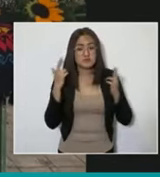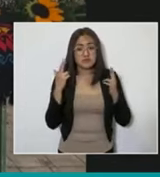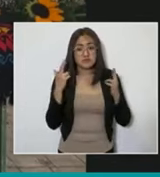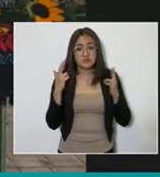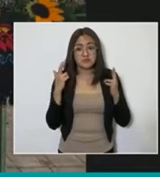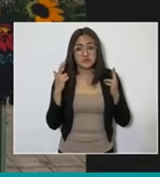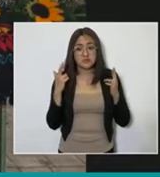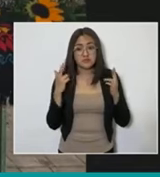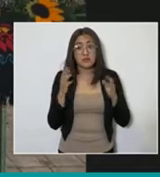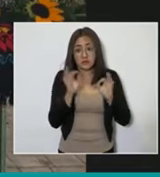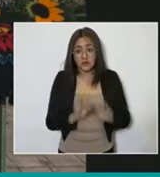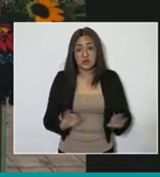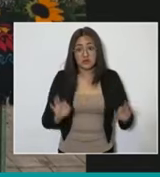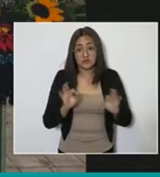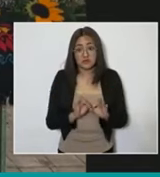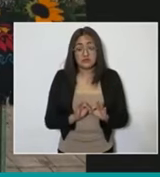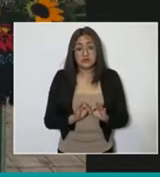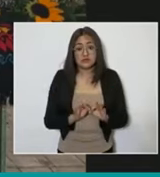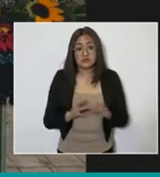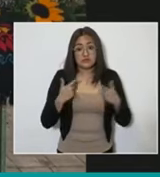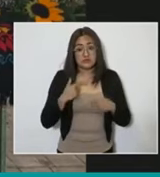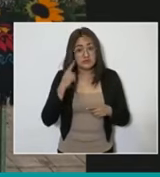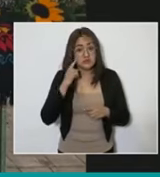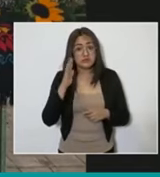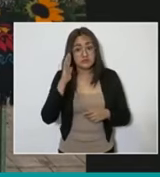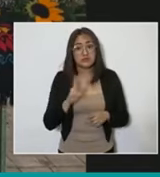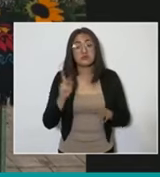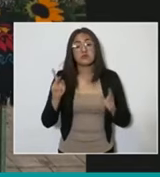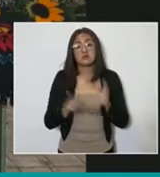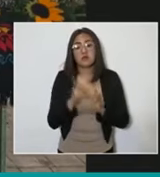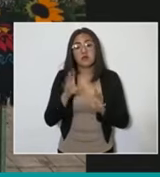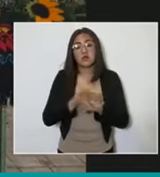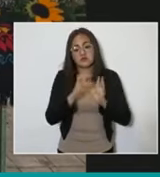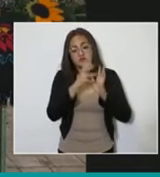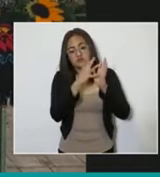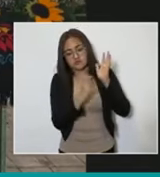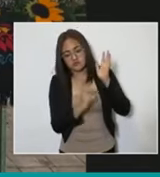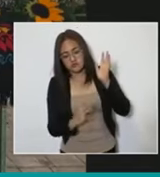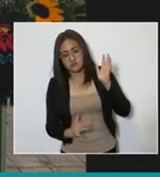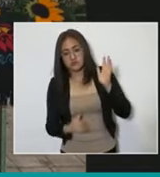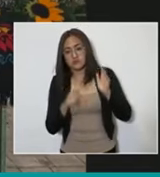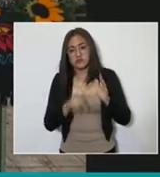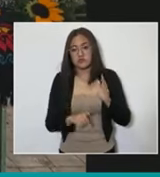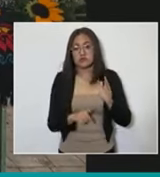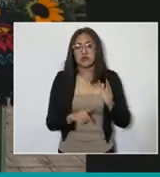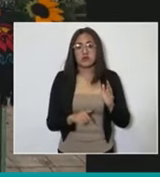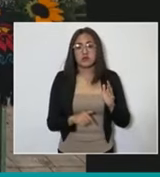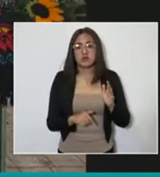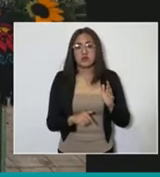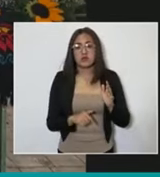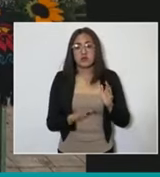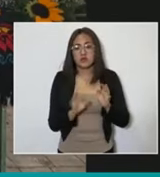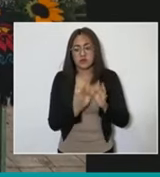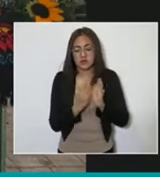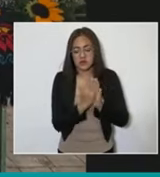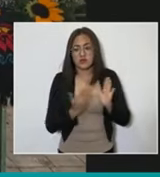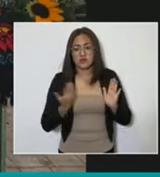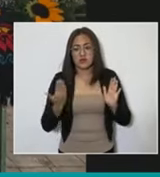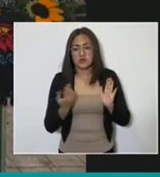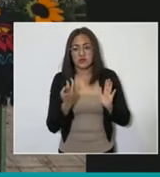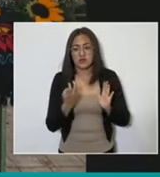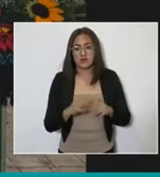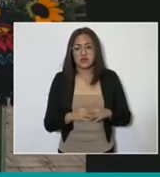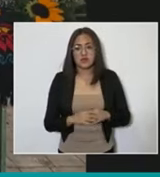ruido importante y sí, al parecer hubo un desgajamiento de la pared suroeste del